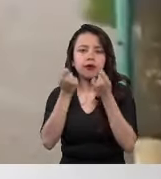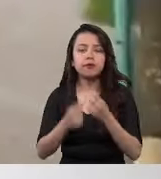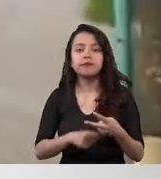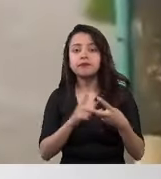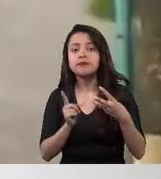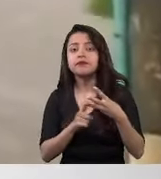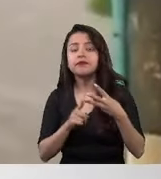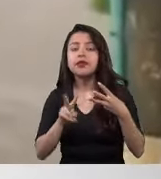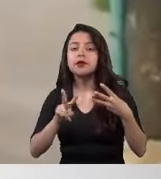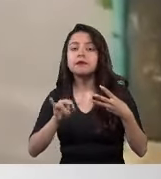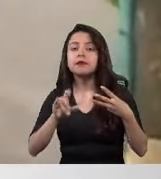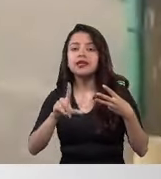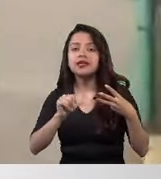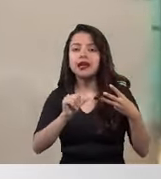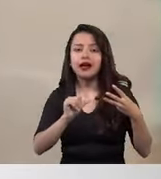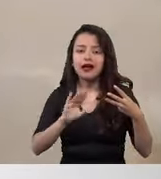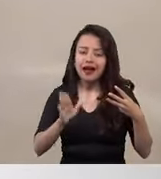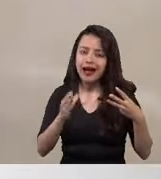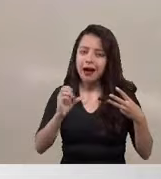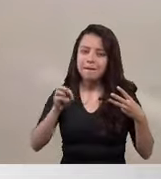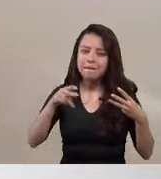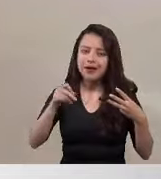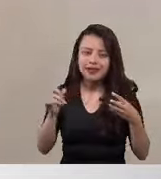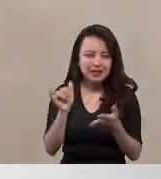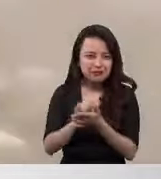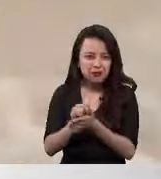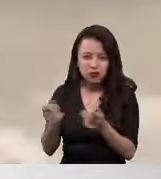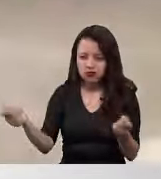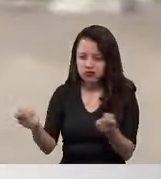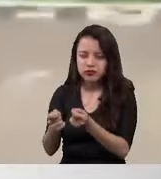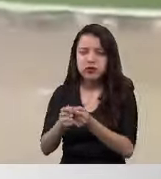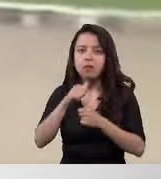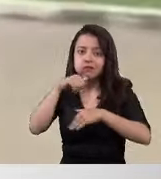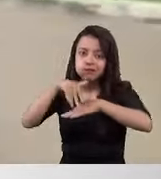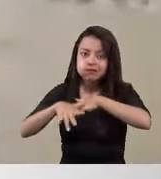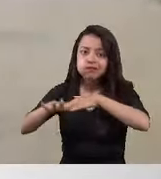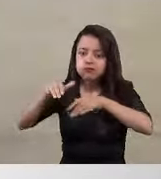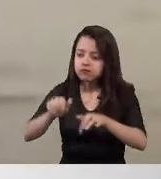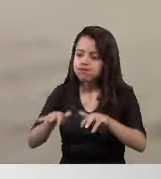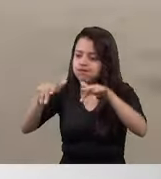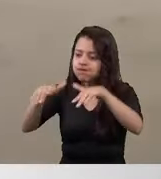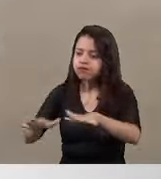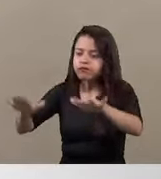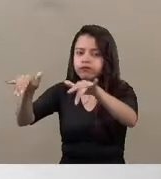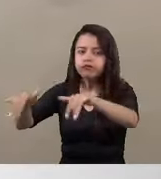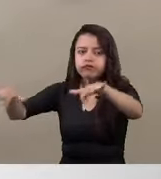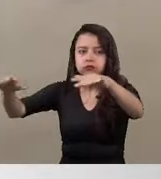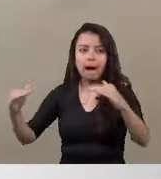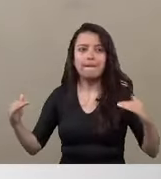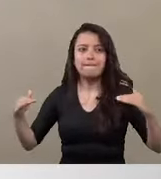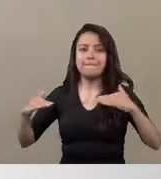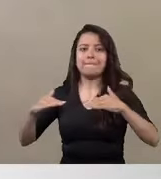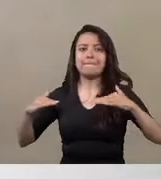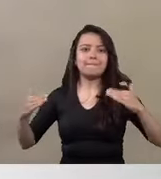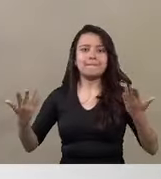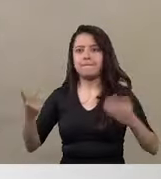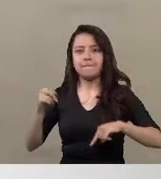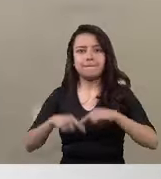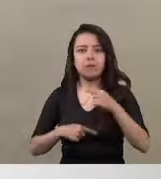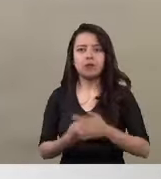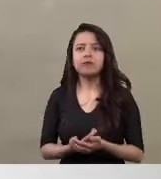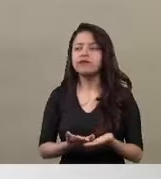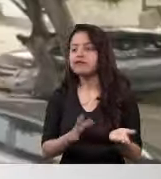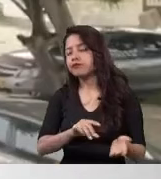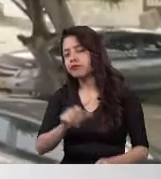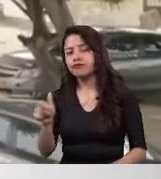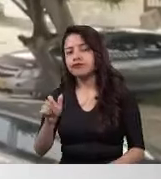de Villa Campestre, en el mismo municipio, se han registrado inundaciones que han perjudicado la movilidad de ese sector. Sin embargo, en otros lugares